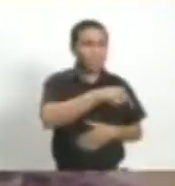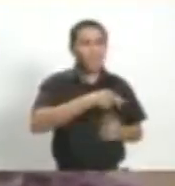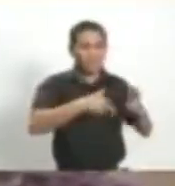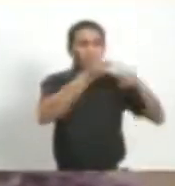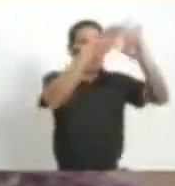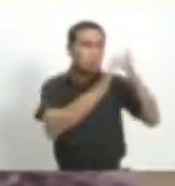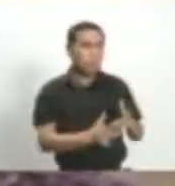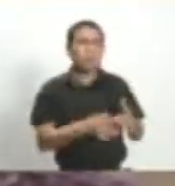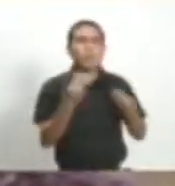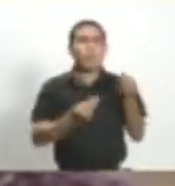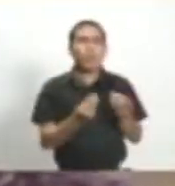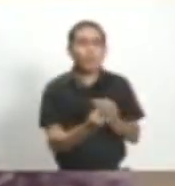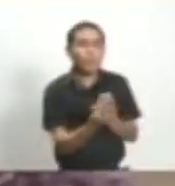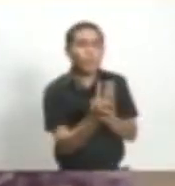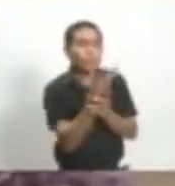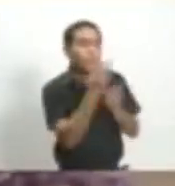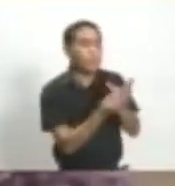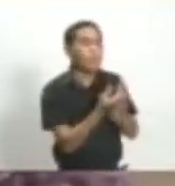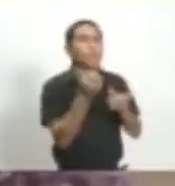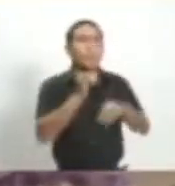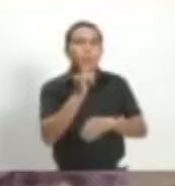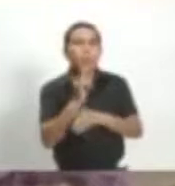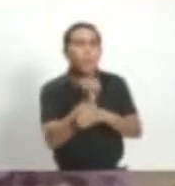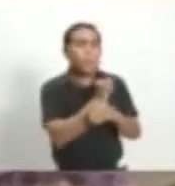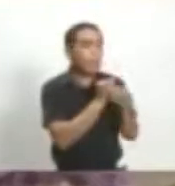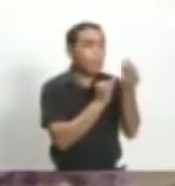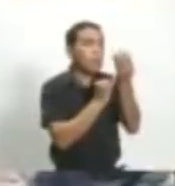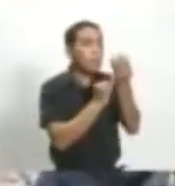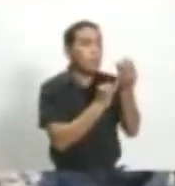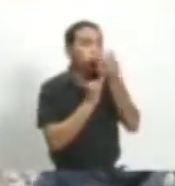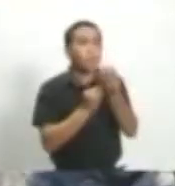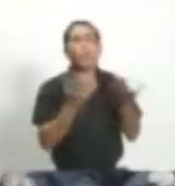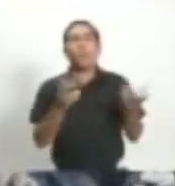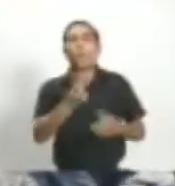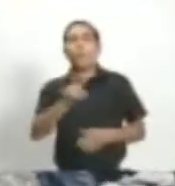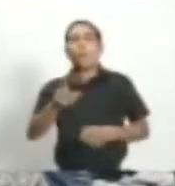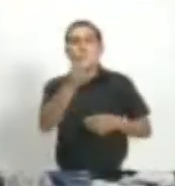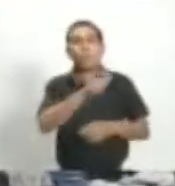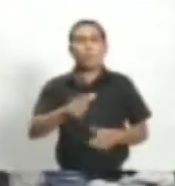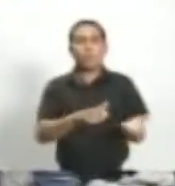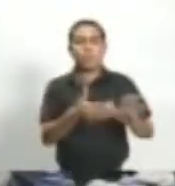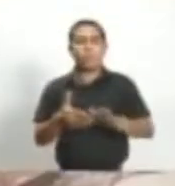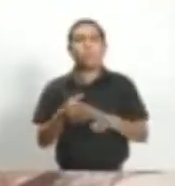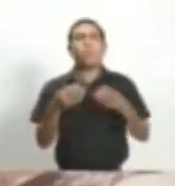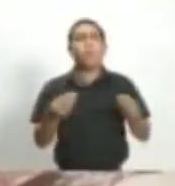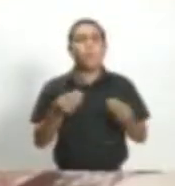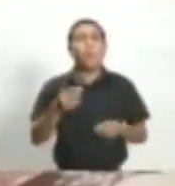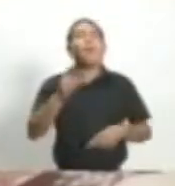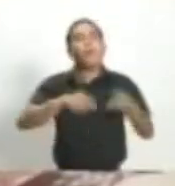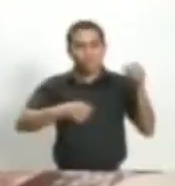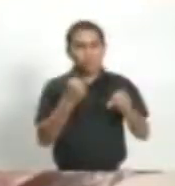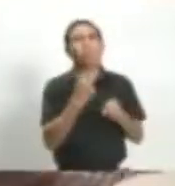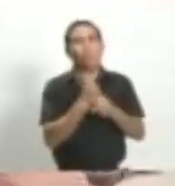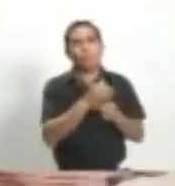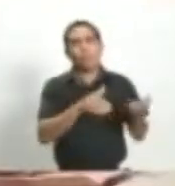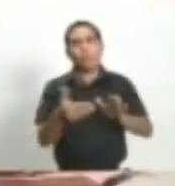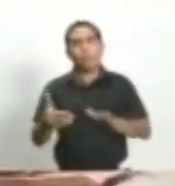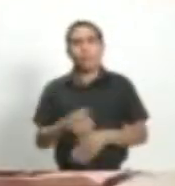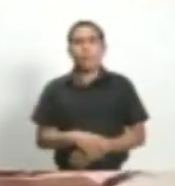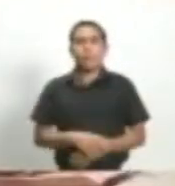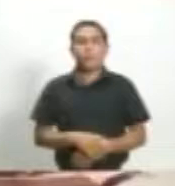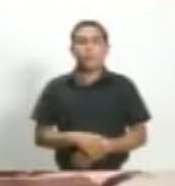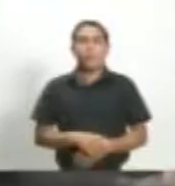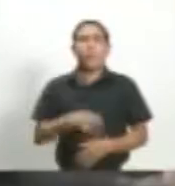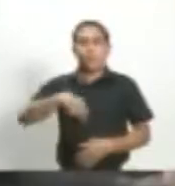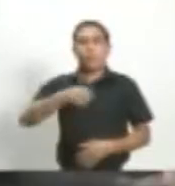como símbolo para no olvidar a los 21 obreros que murieron bajo los escombros, buscando el sustento diario para sus familias. JJ